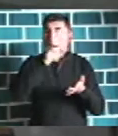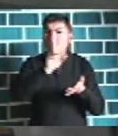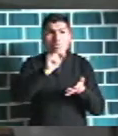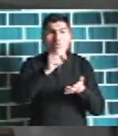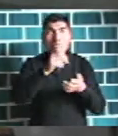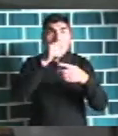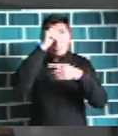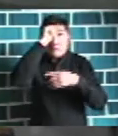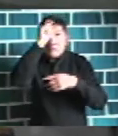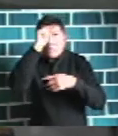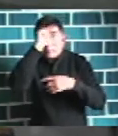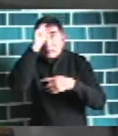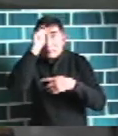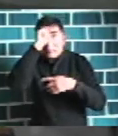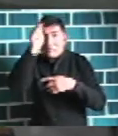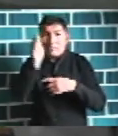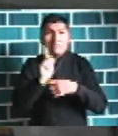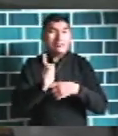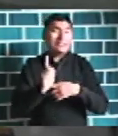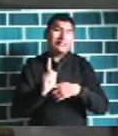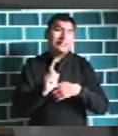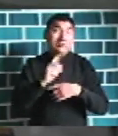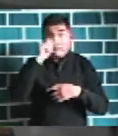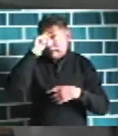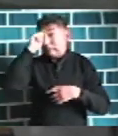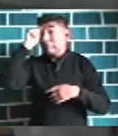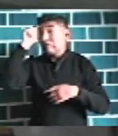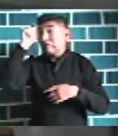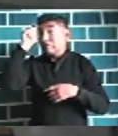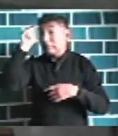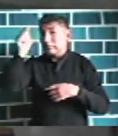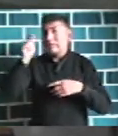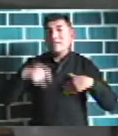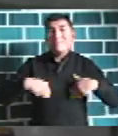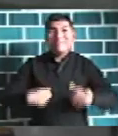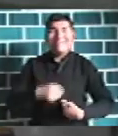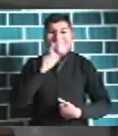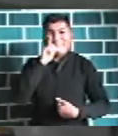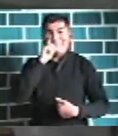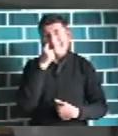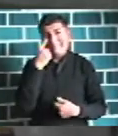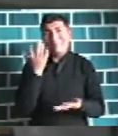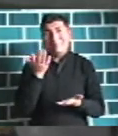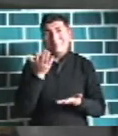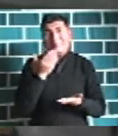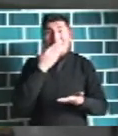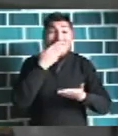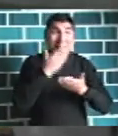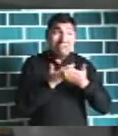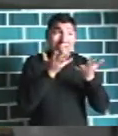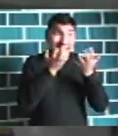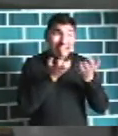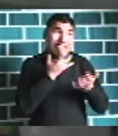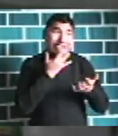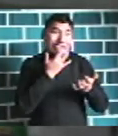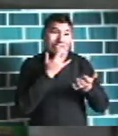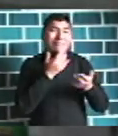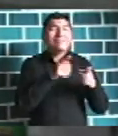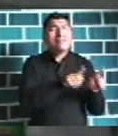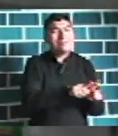teórico de teorías estamos cansados de buenas intenciones también